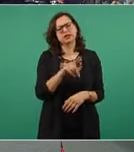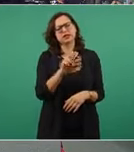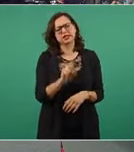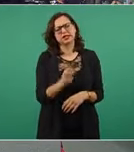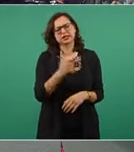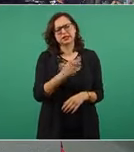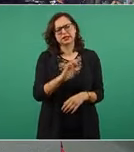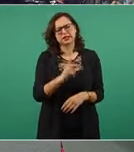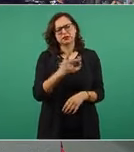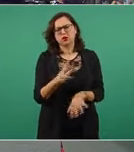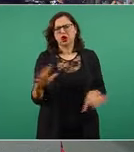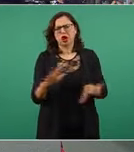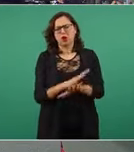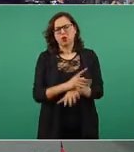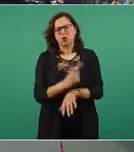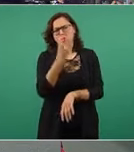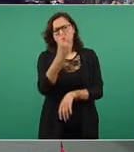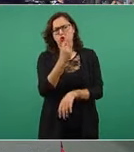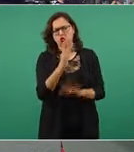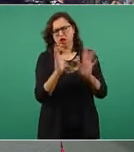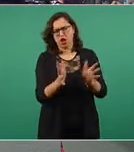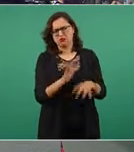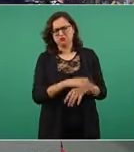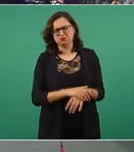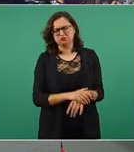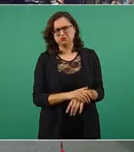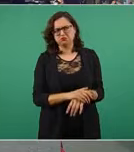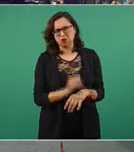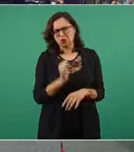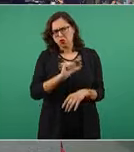dentro de su gabinete, presidente?